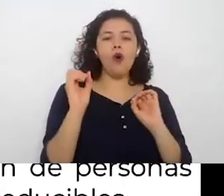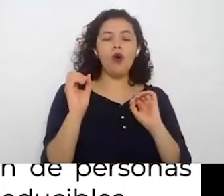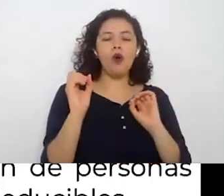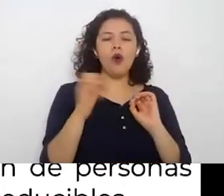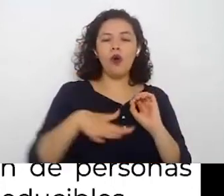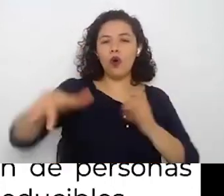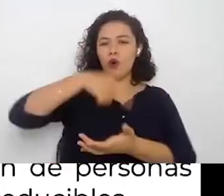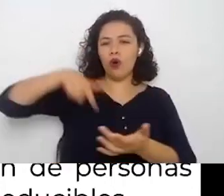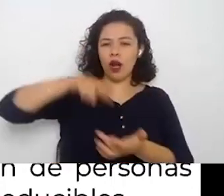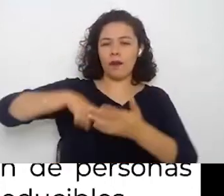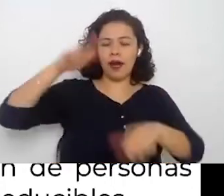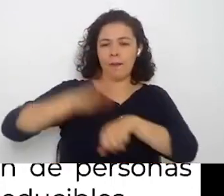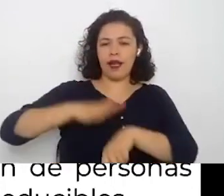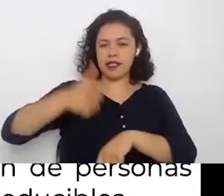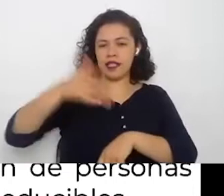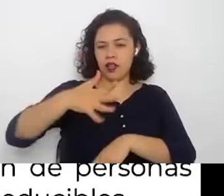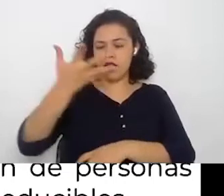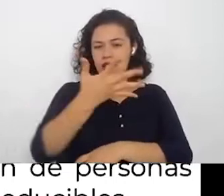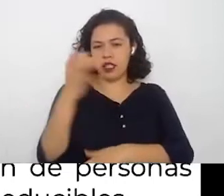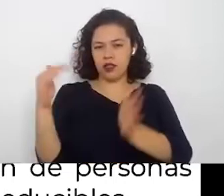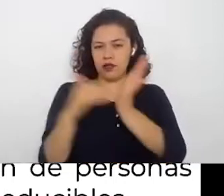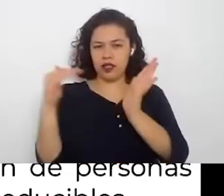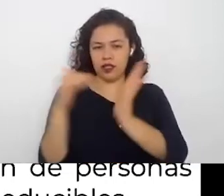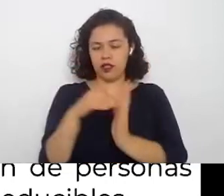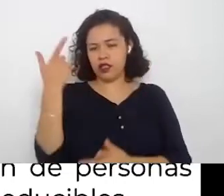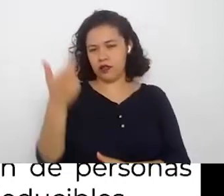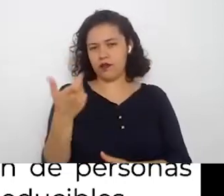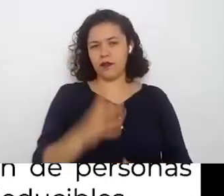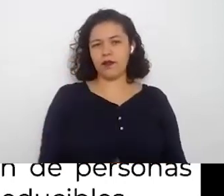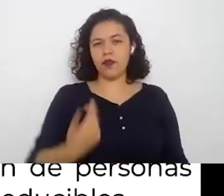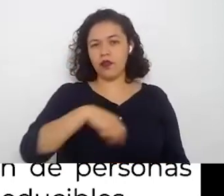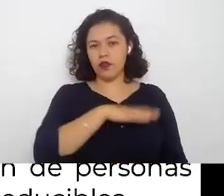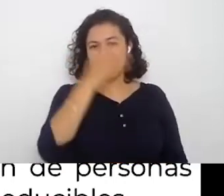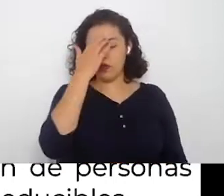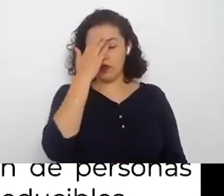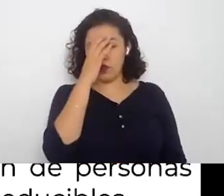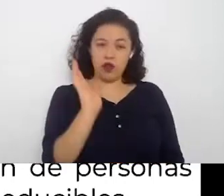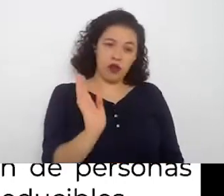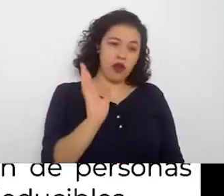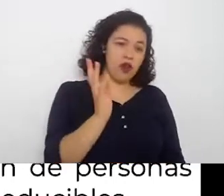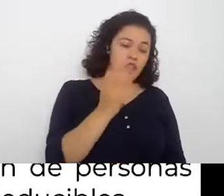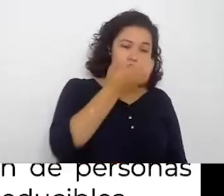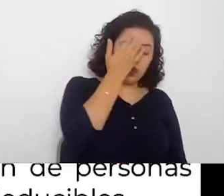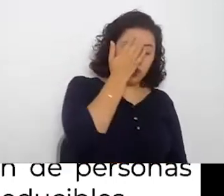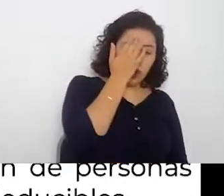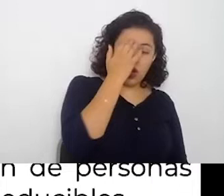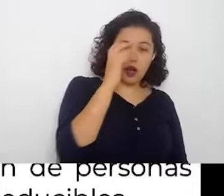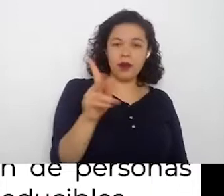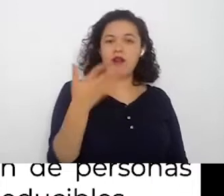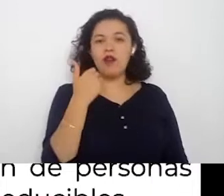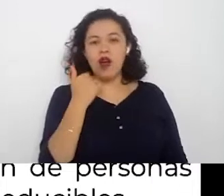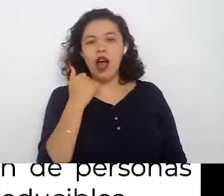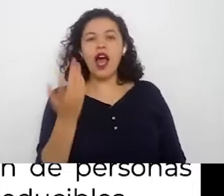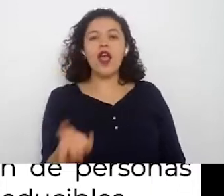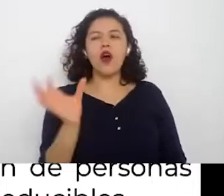millones de pesos. Entonces, esto pues no las conocemos si las hay, o si las conocemos si es una o dos,